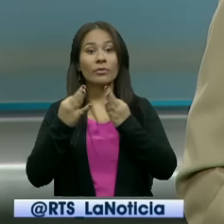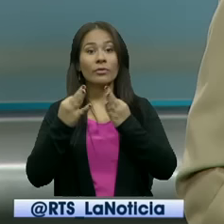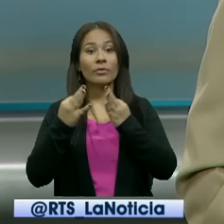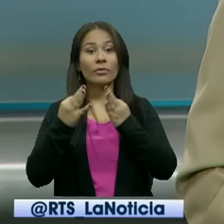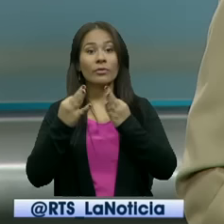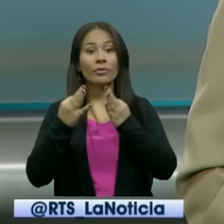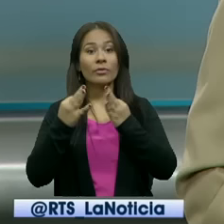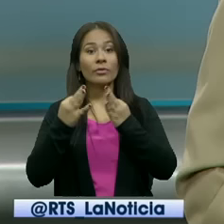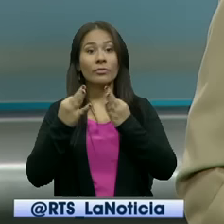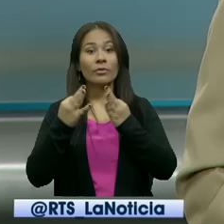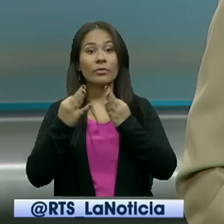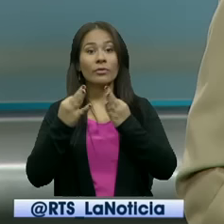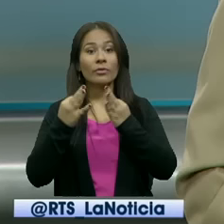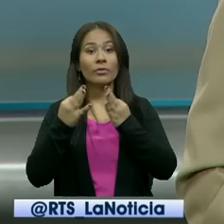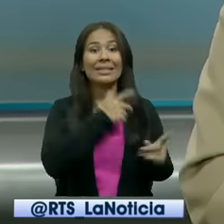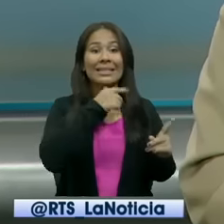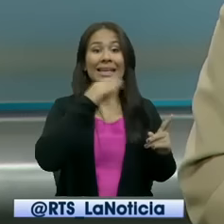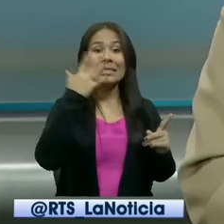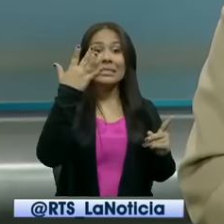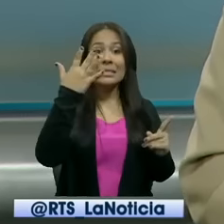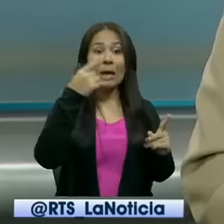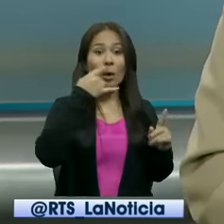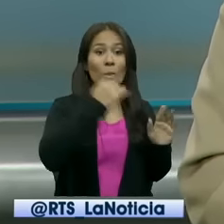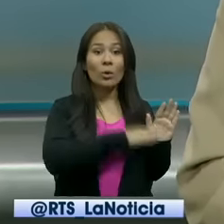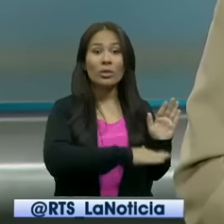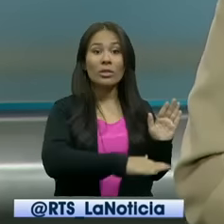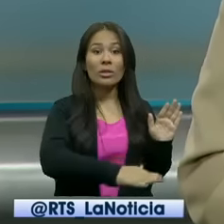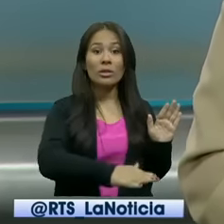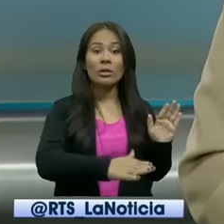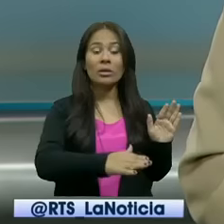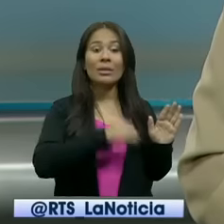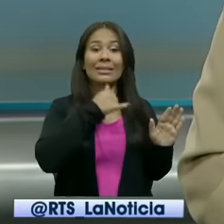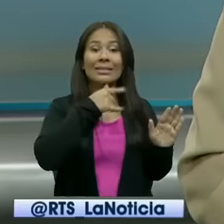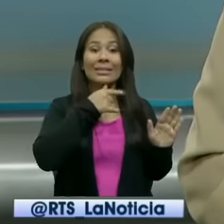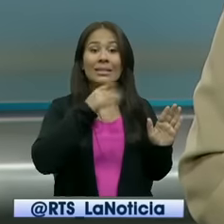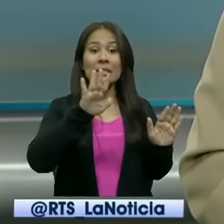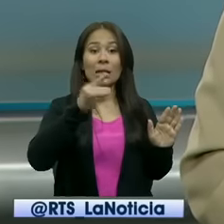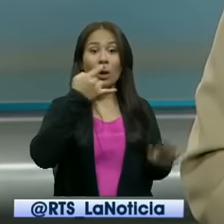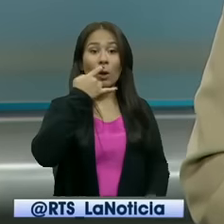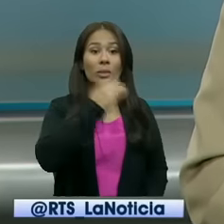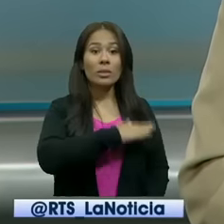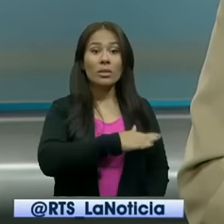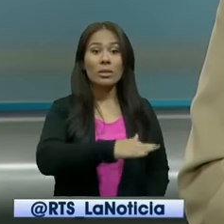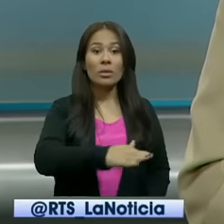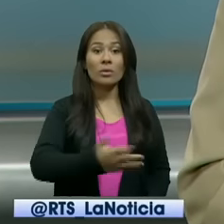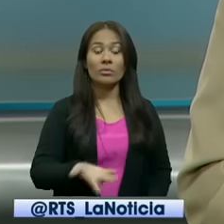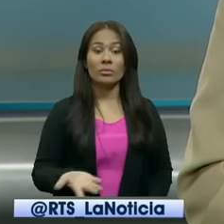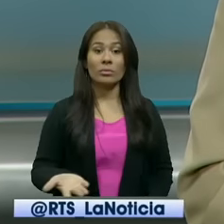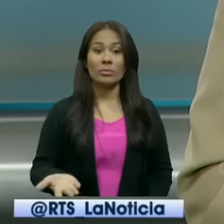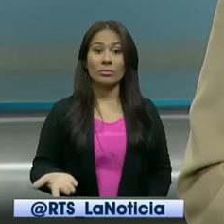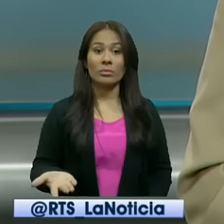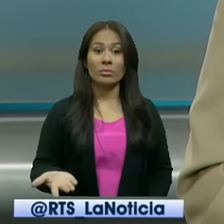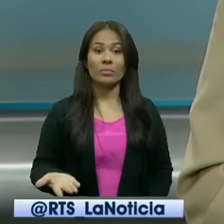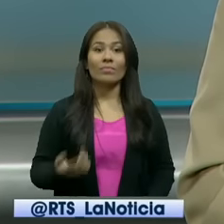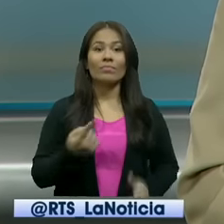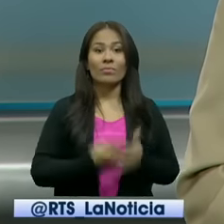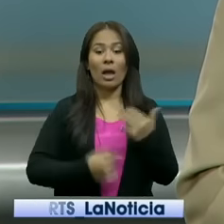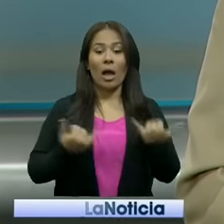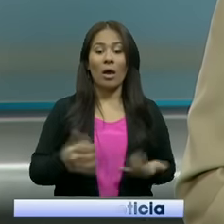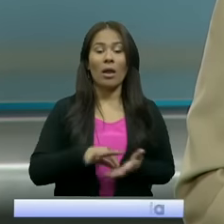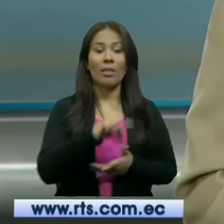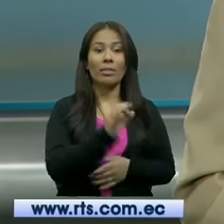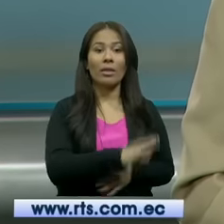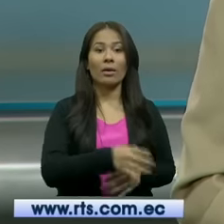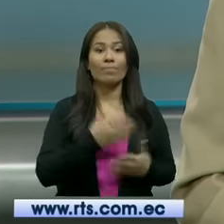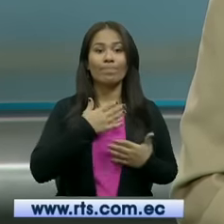5 menores. Ojo con esto, vean esto. 5 menores quedan en la orfandad.